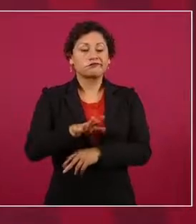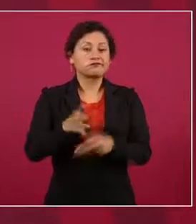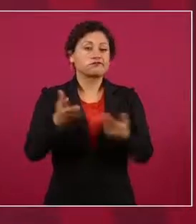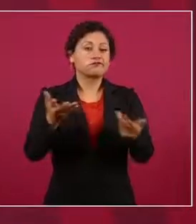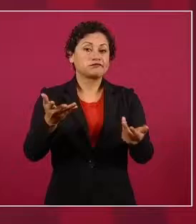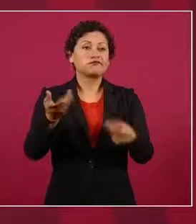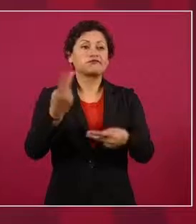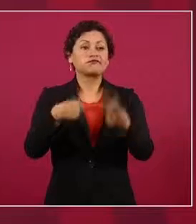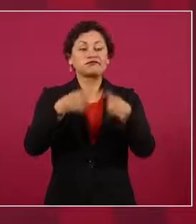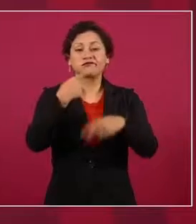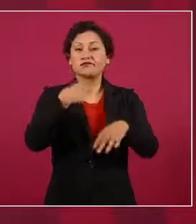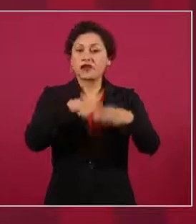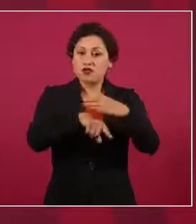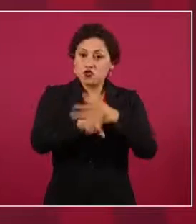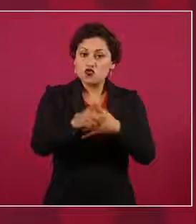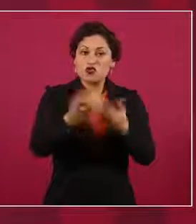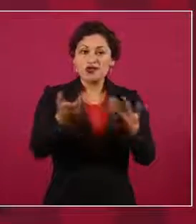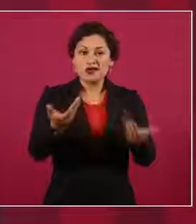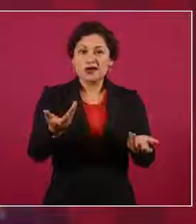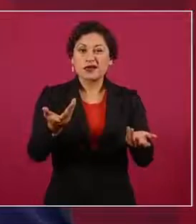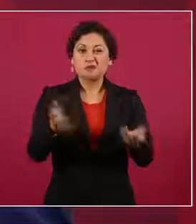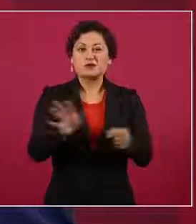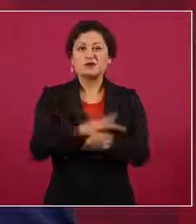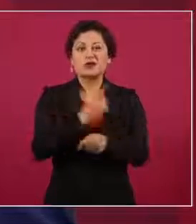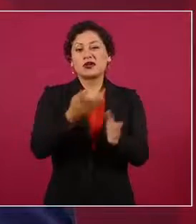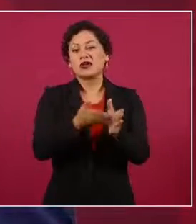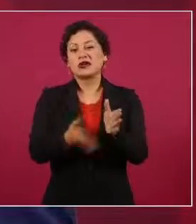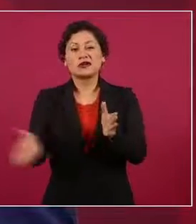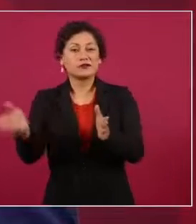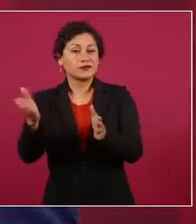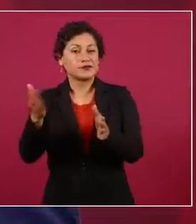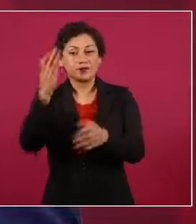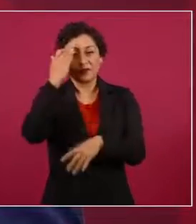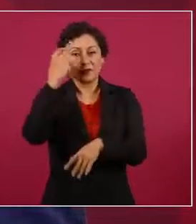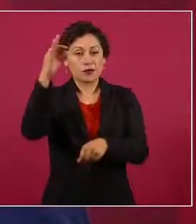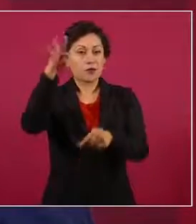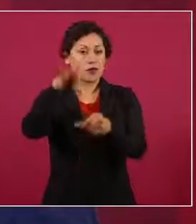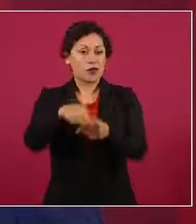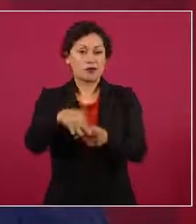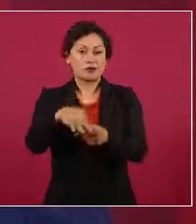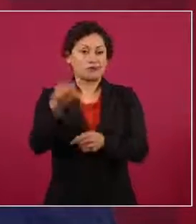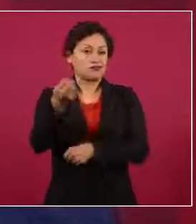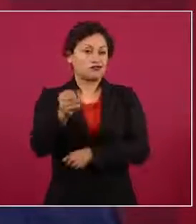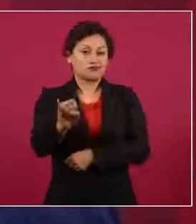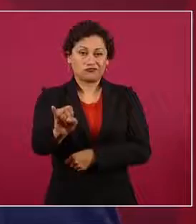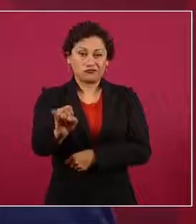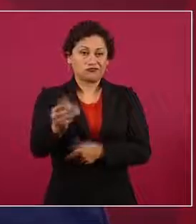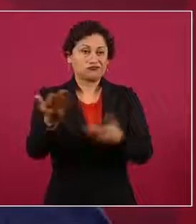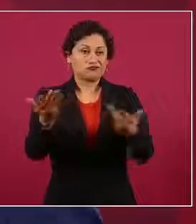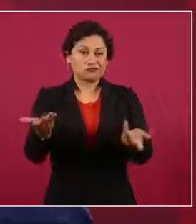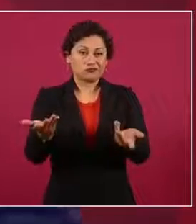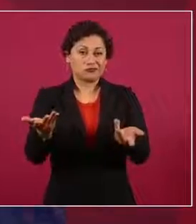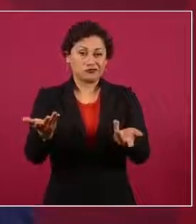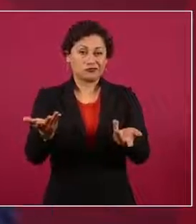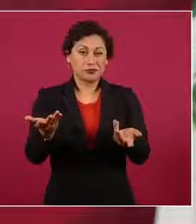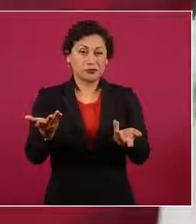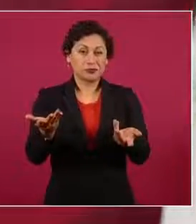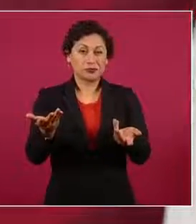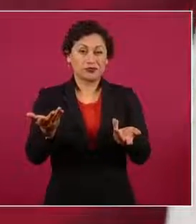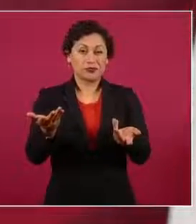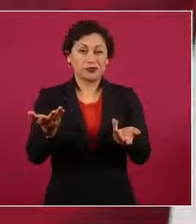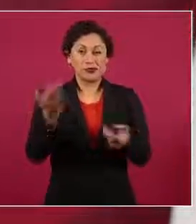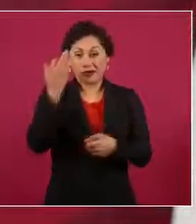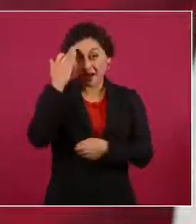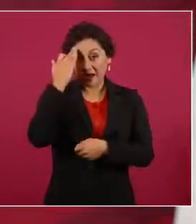denuncias, ¿no? Porque ya vienen las elecciones y cuando se vaya acercando